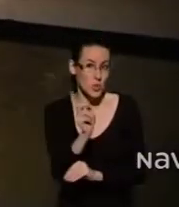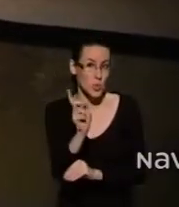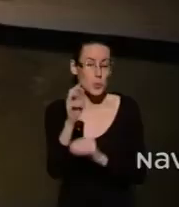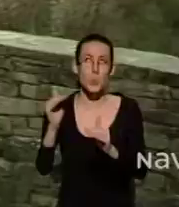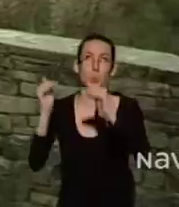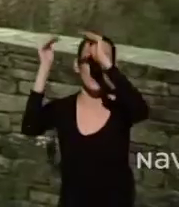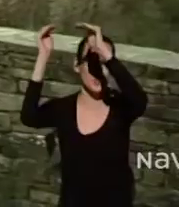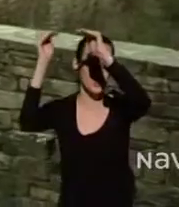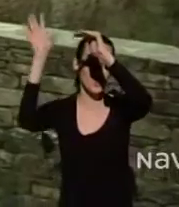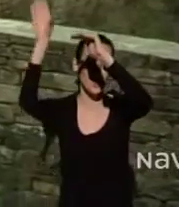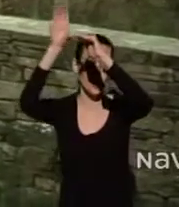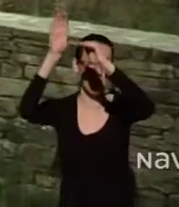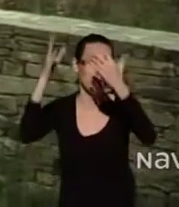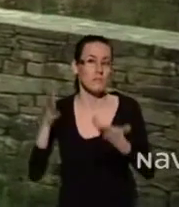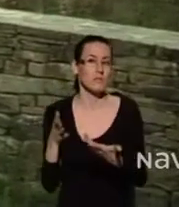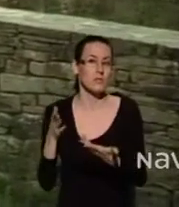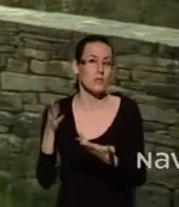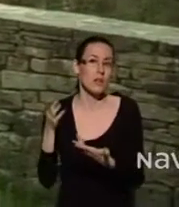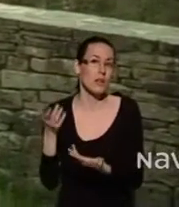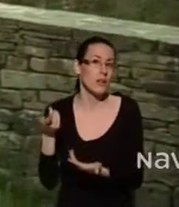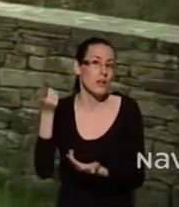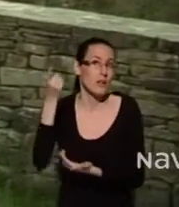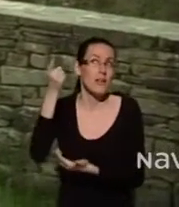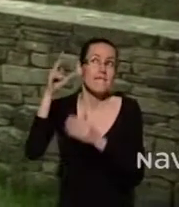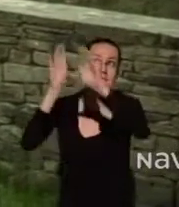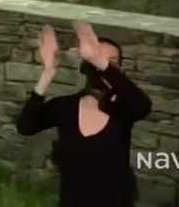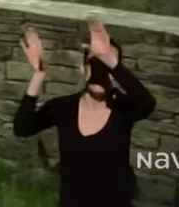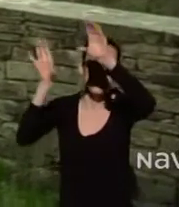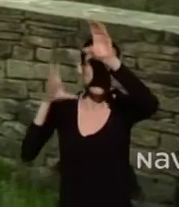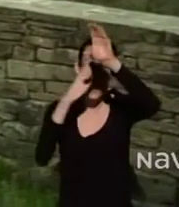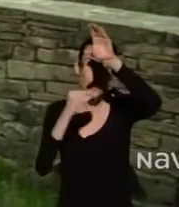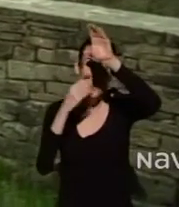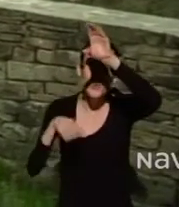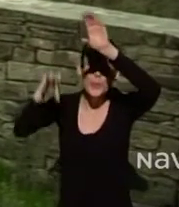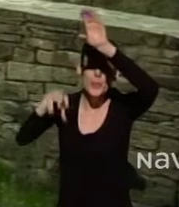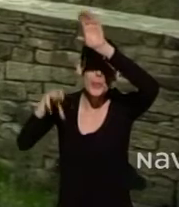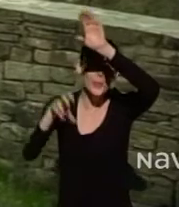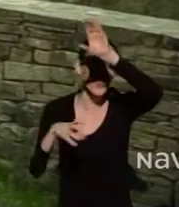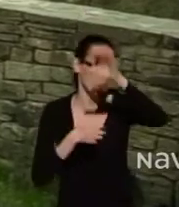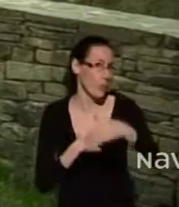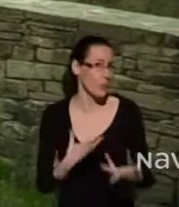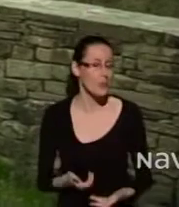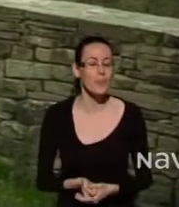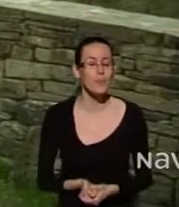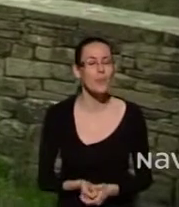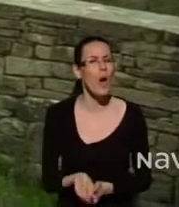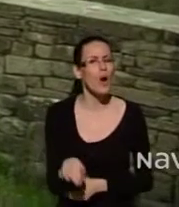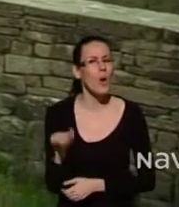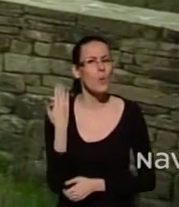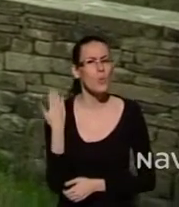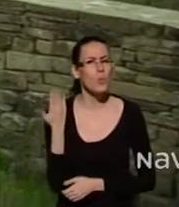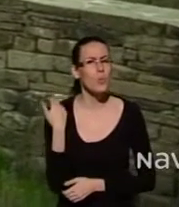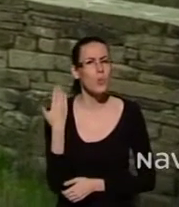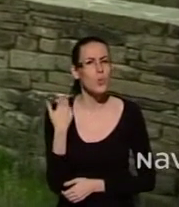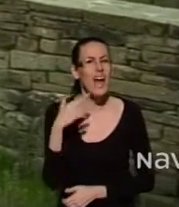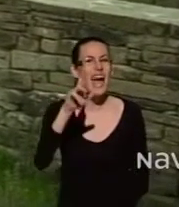así estaba resguardado de los perros. Antiguamente solían ir